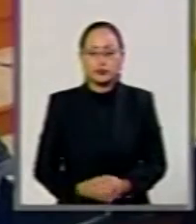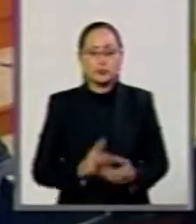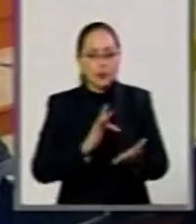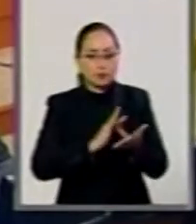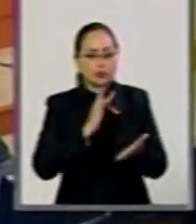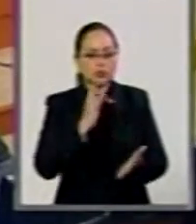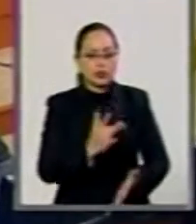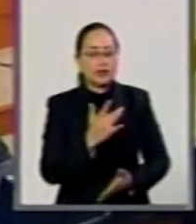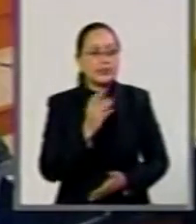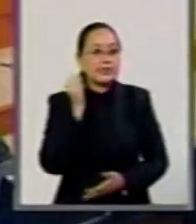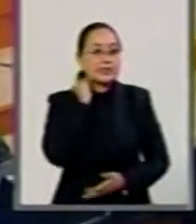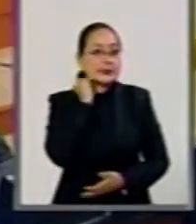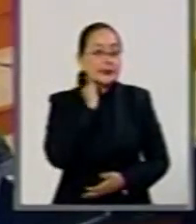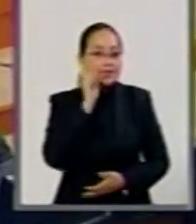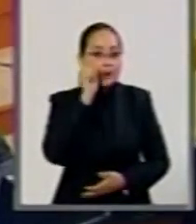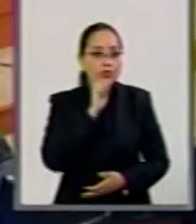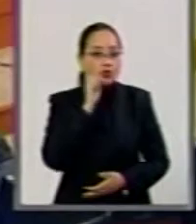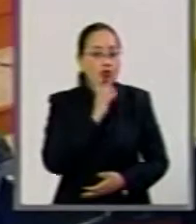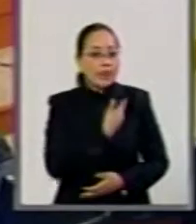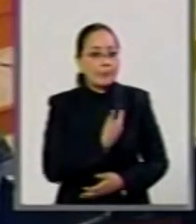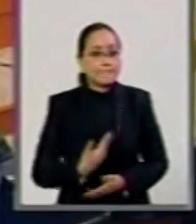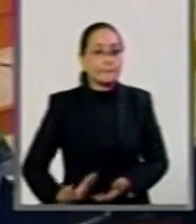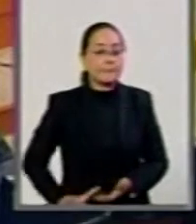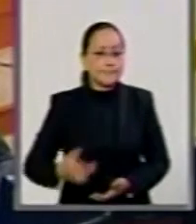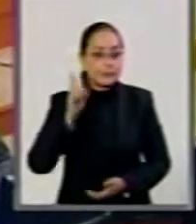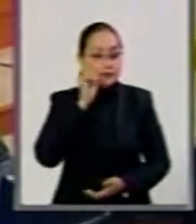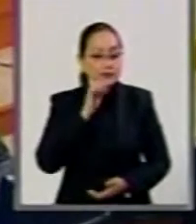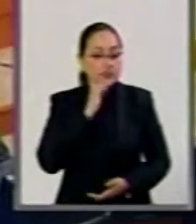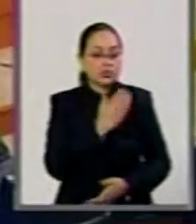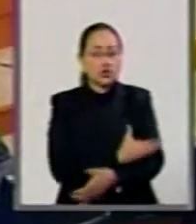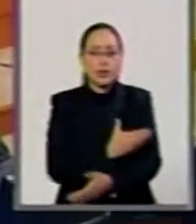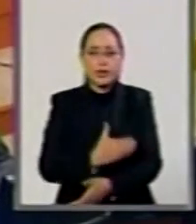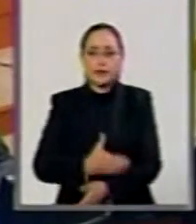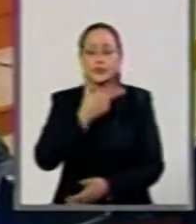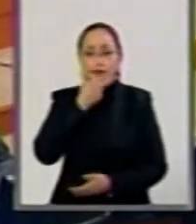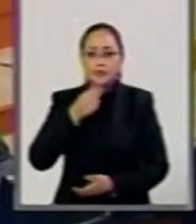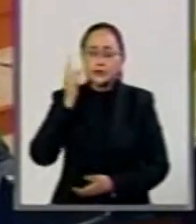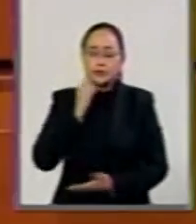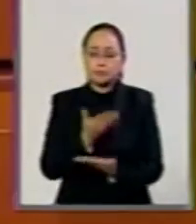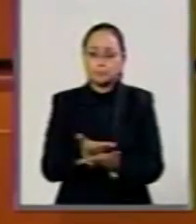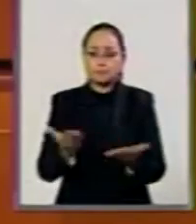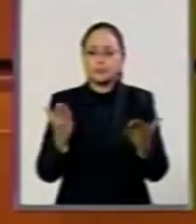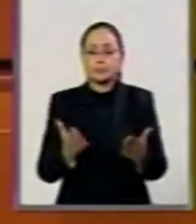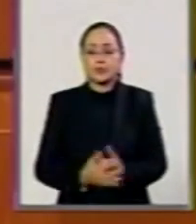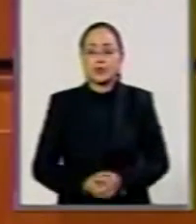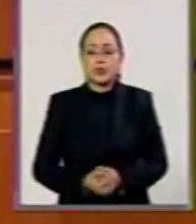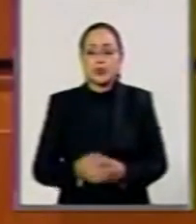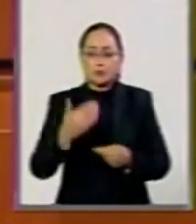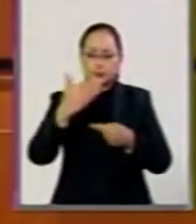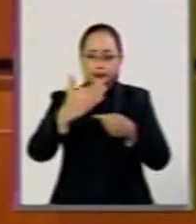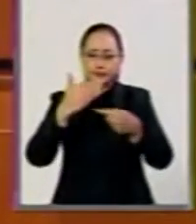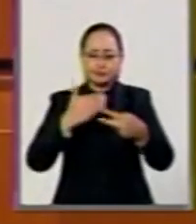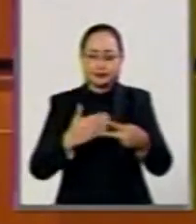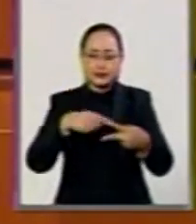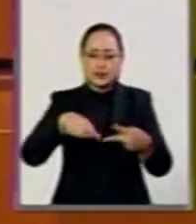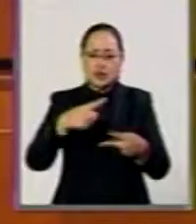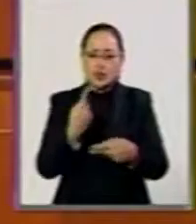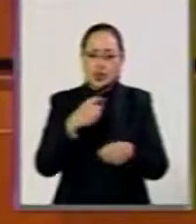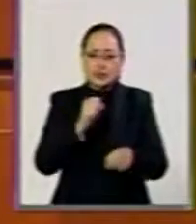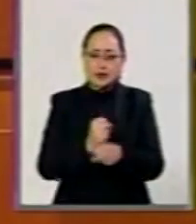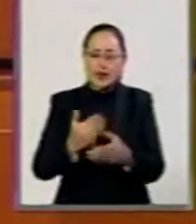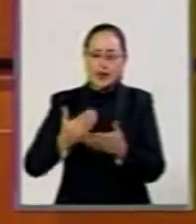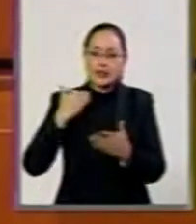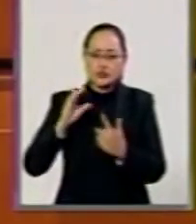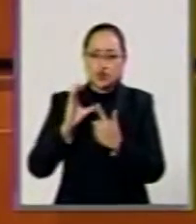Muchas gracias, senadora presidenta. Compañeras y compañeros, los dos dictámenes que la semana pasada